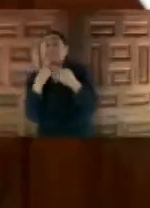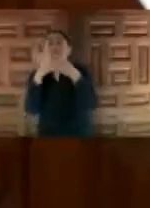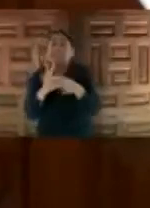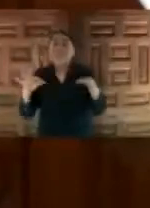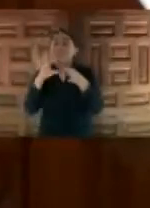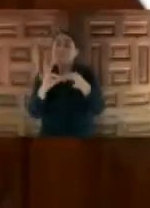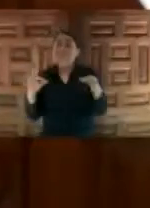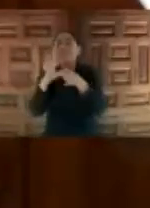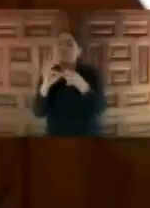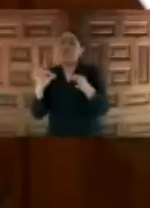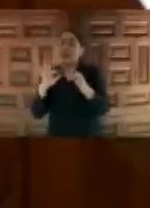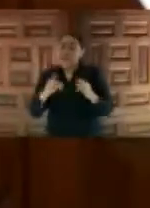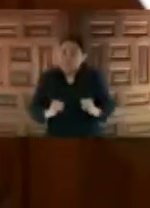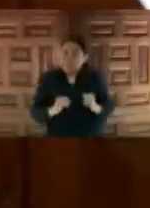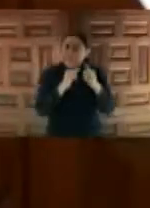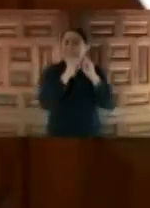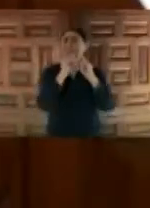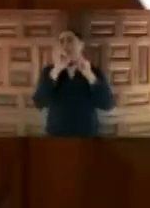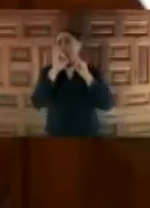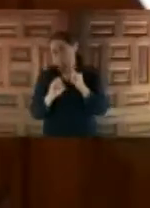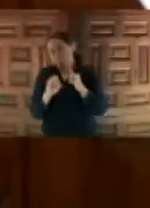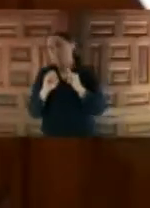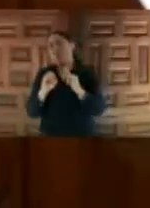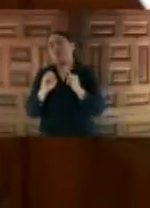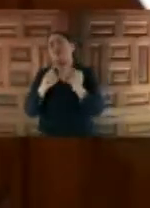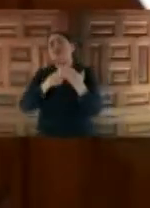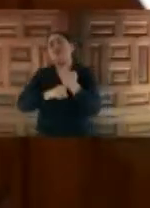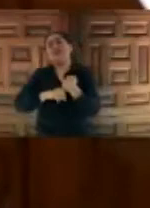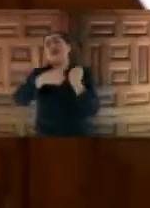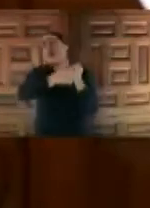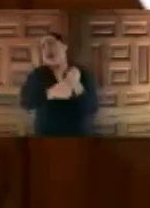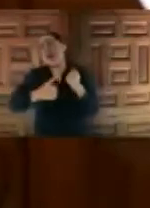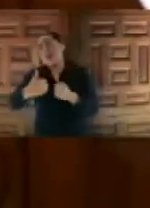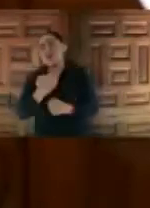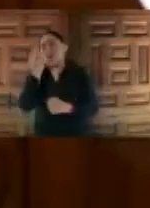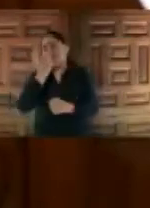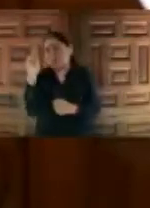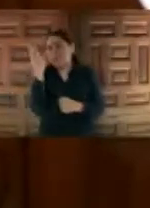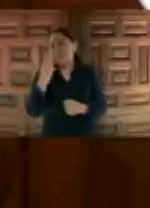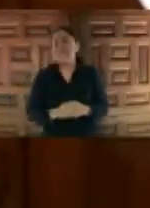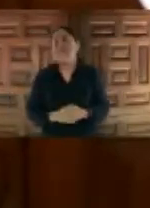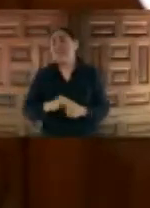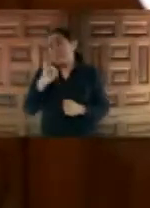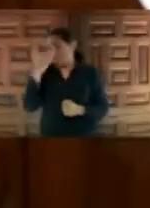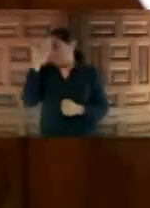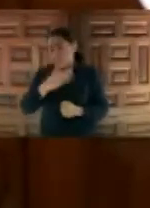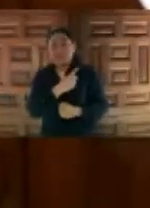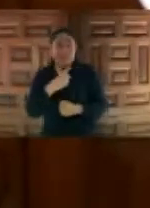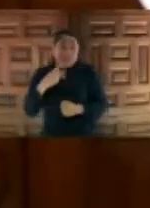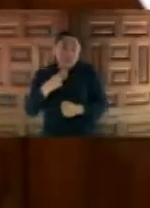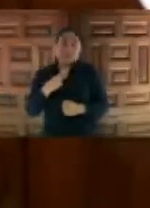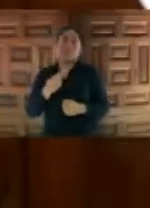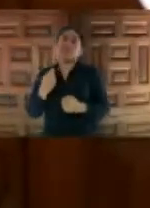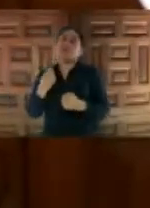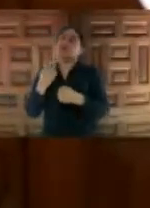por las condiciones institucionales e individuales de esas instituciones de educación superior. Definitivamente tenemos que seguir abonando al asunto